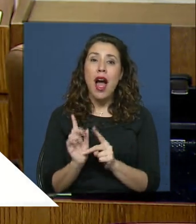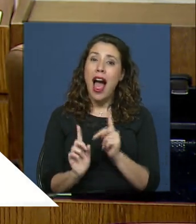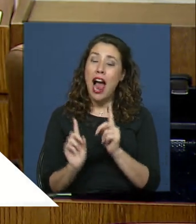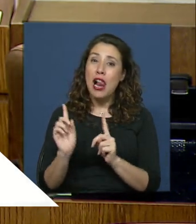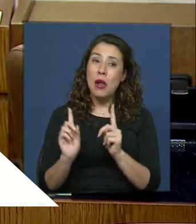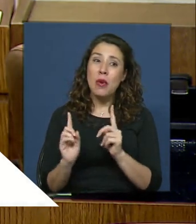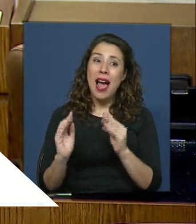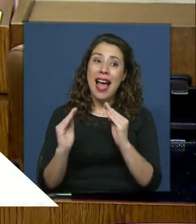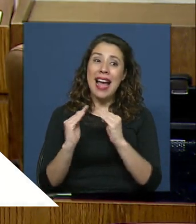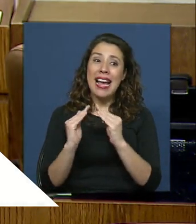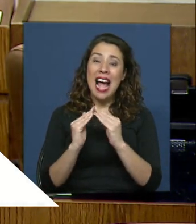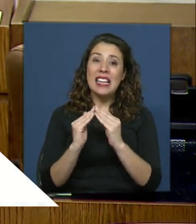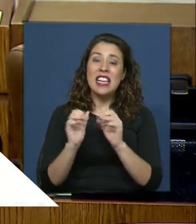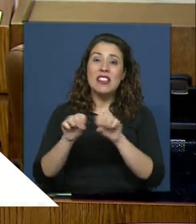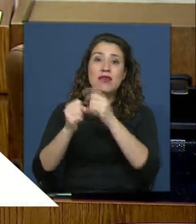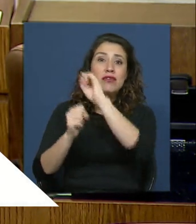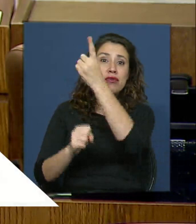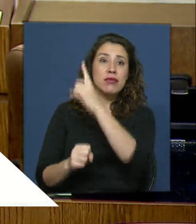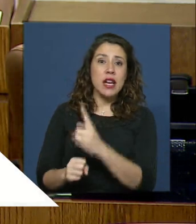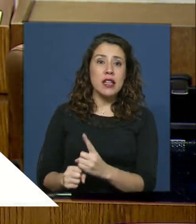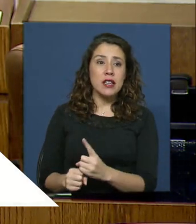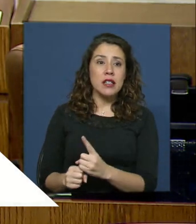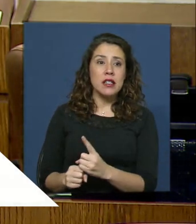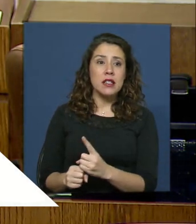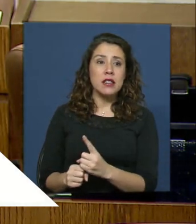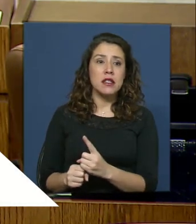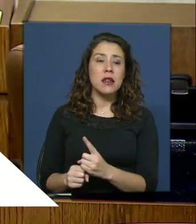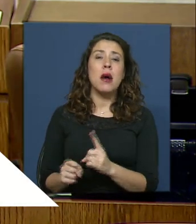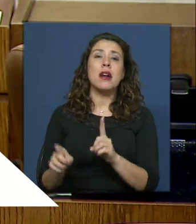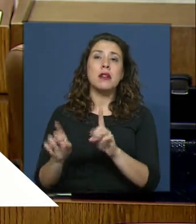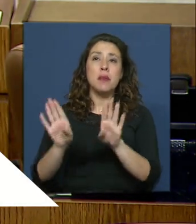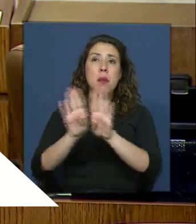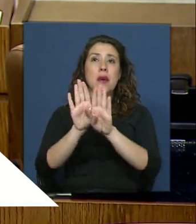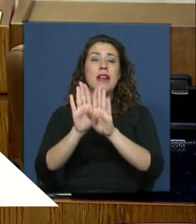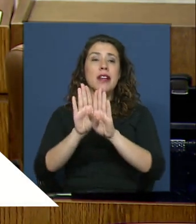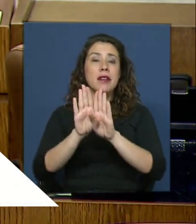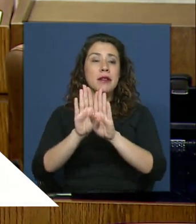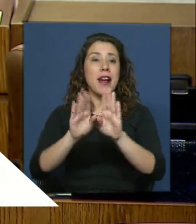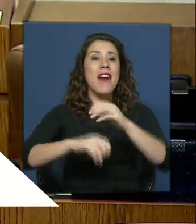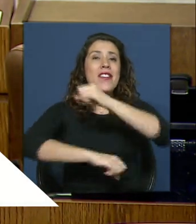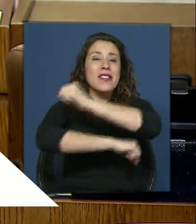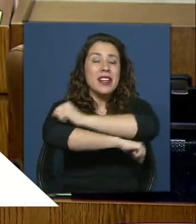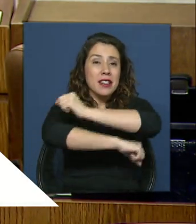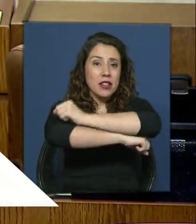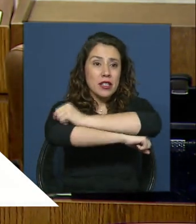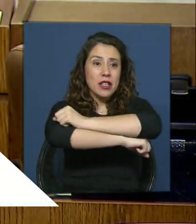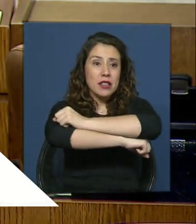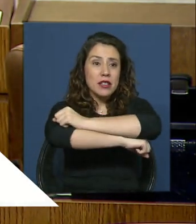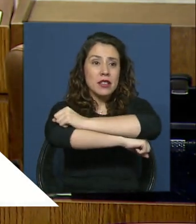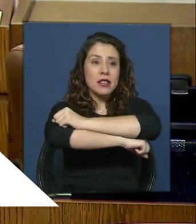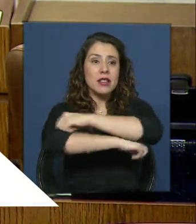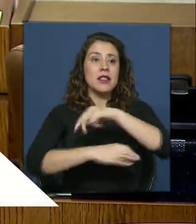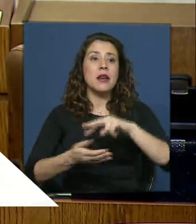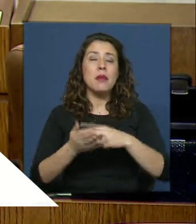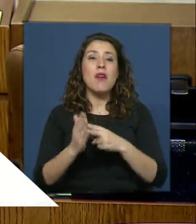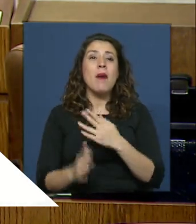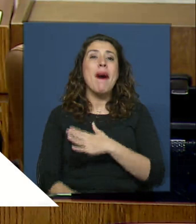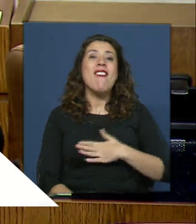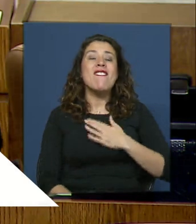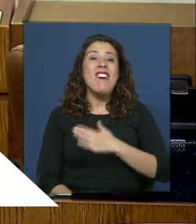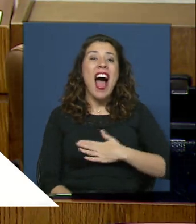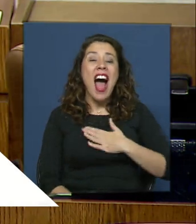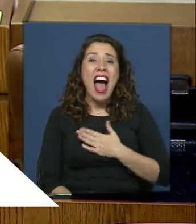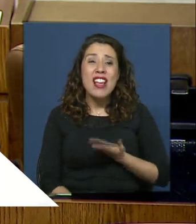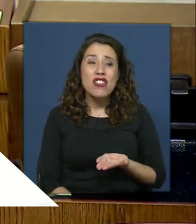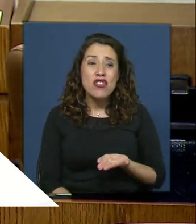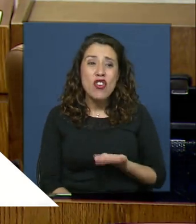sectores las casas quebradas, o tienen problemas con las puertas, con las ventanas, tienen problemas con los baños.